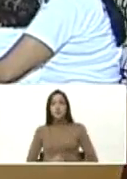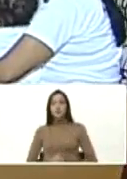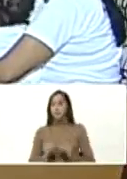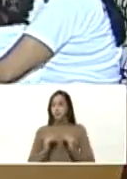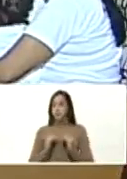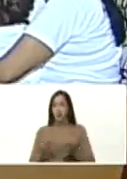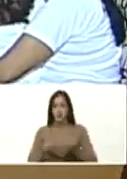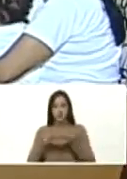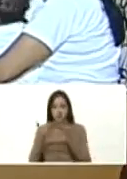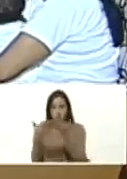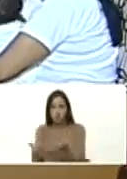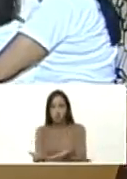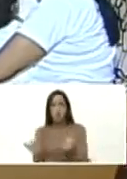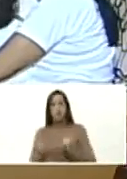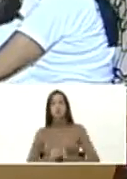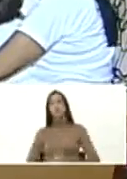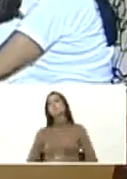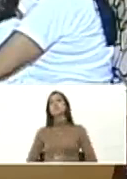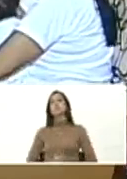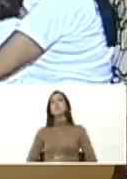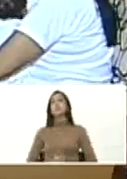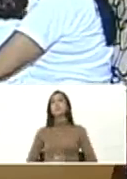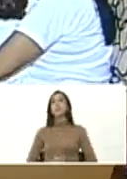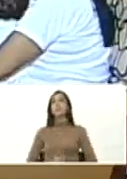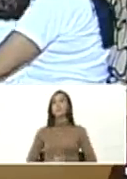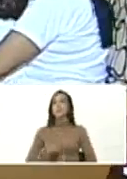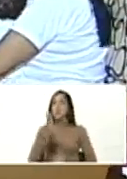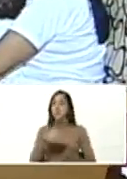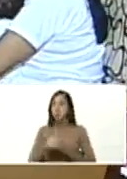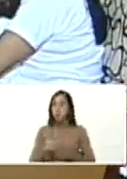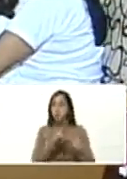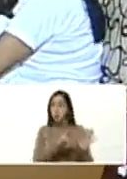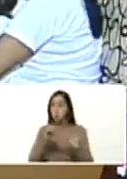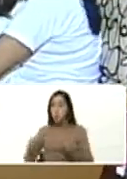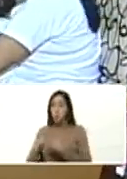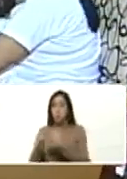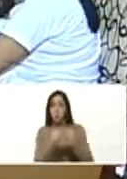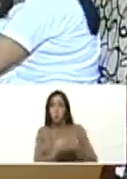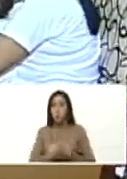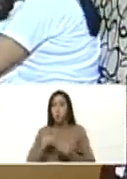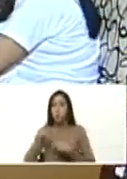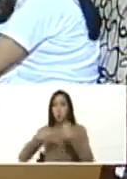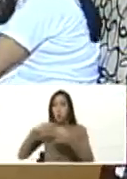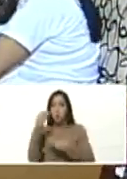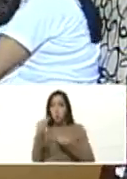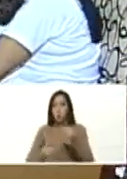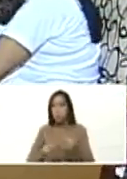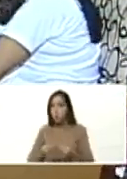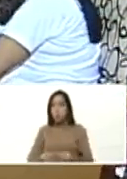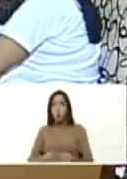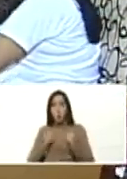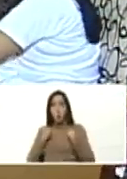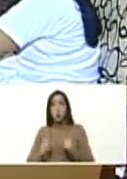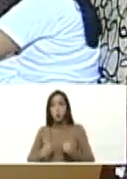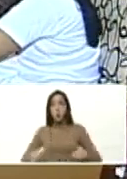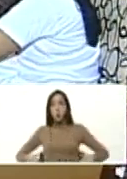hogar, son ya 3.800.000 hogares hechos a pulso, digo